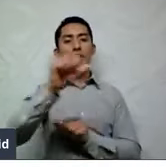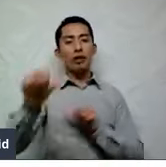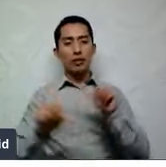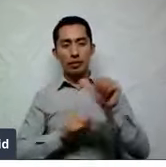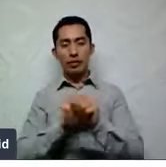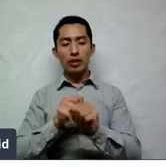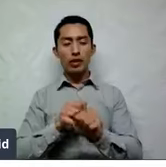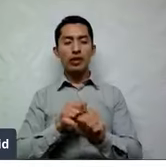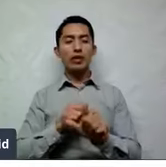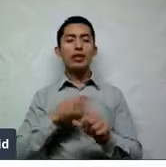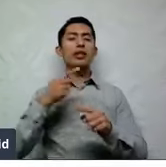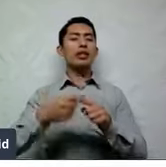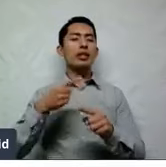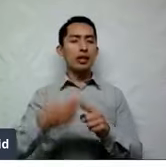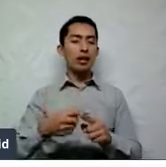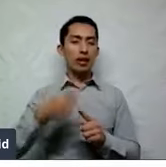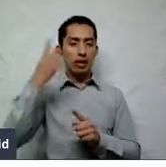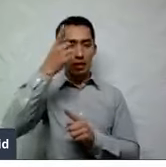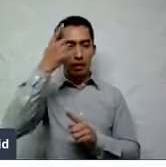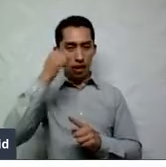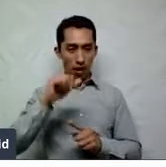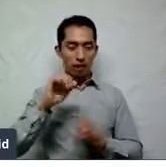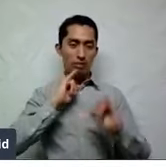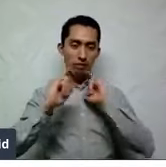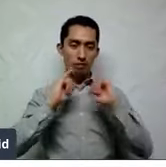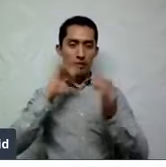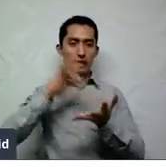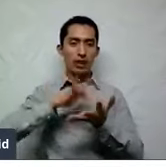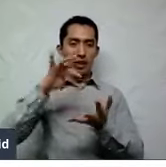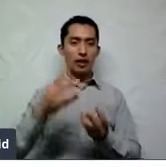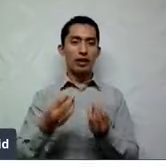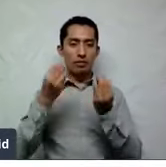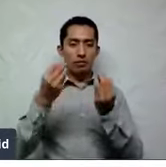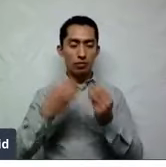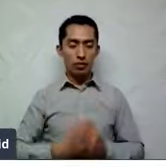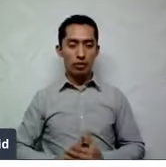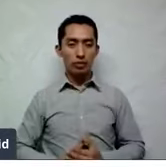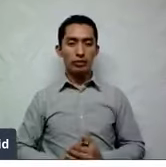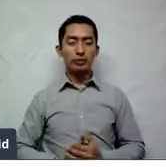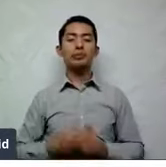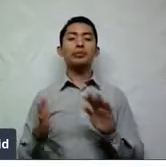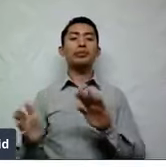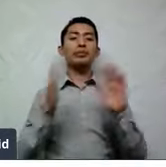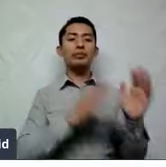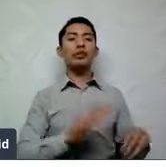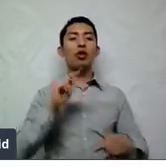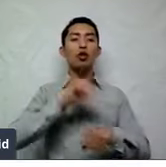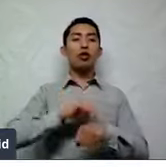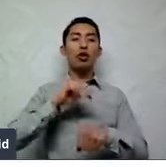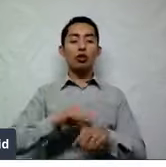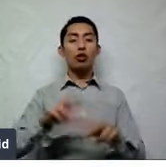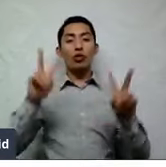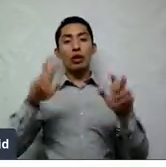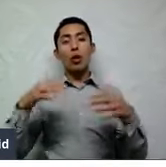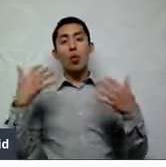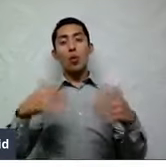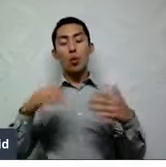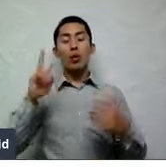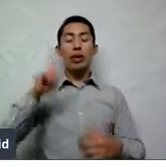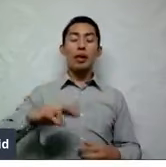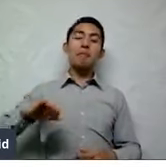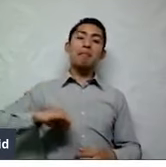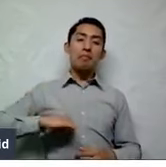con nosotros, en el segundo bloque, Dalia Solís. Muchísimas gracias. Doctor, pues, ¿qué temazo? ¿Qué